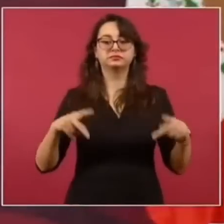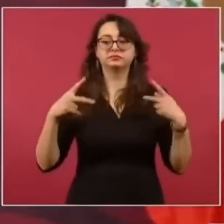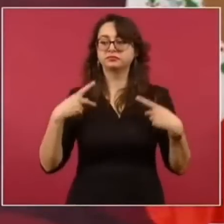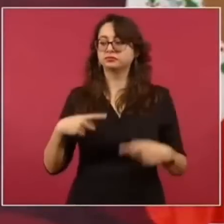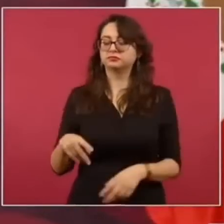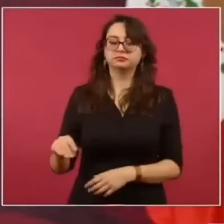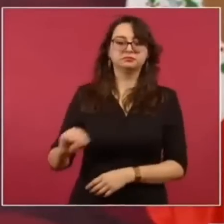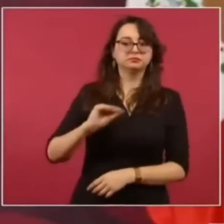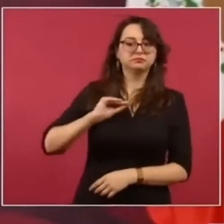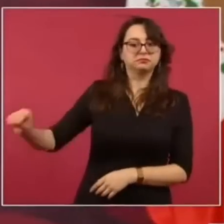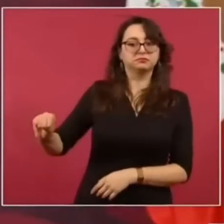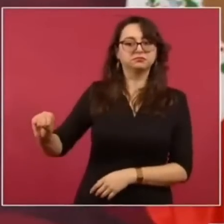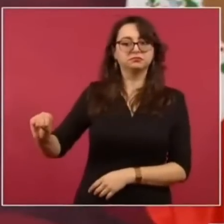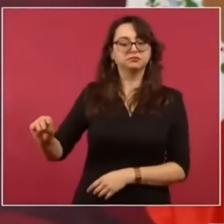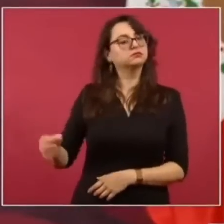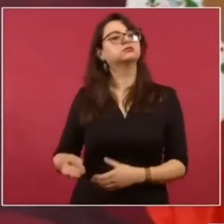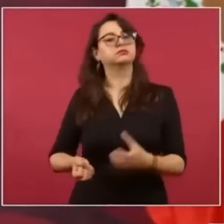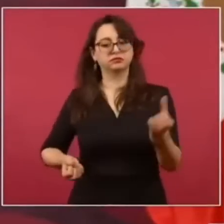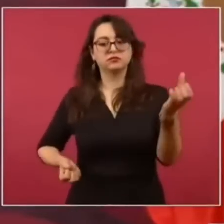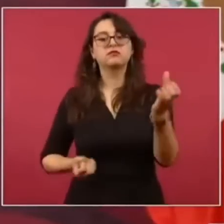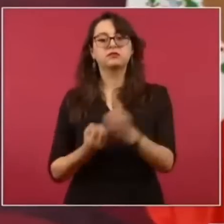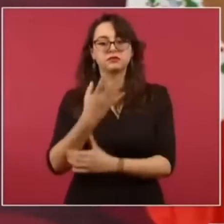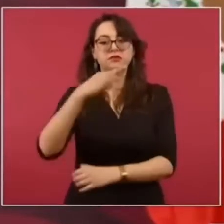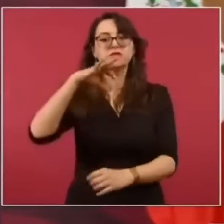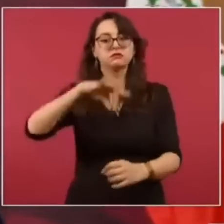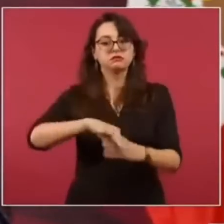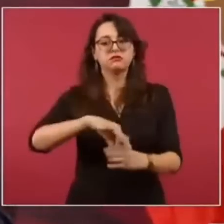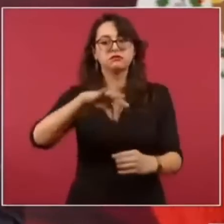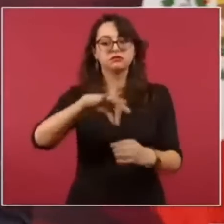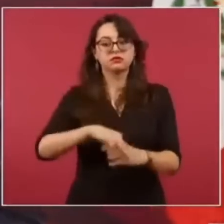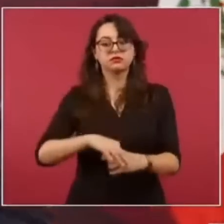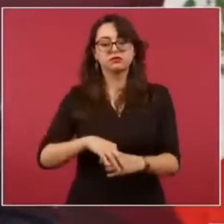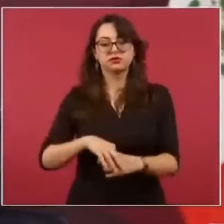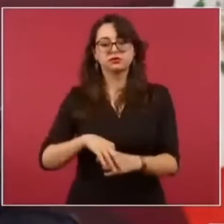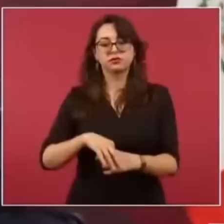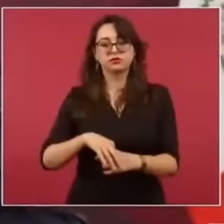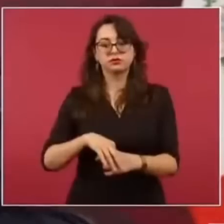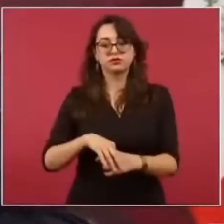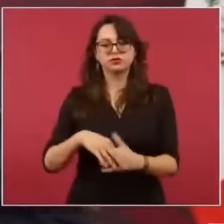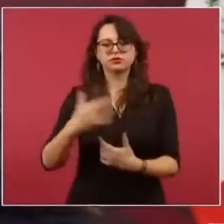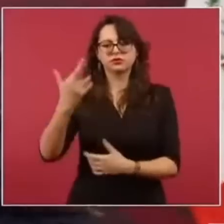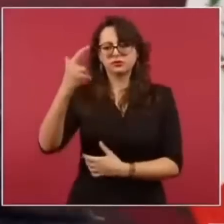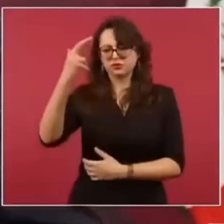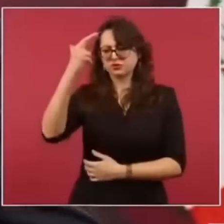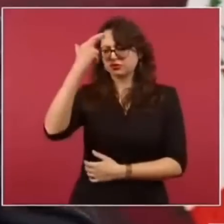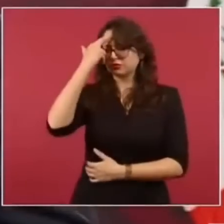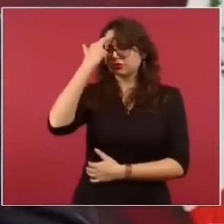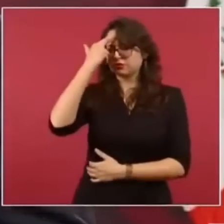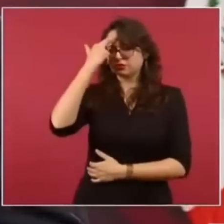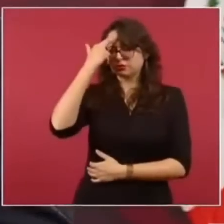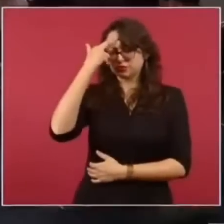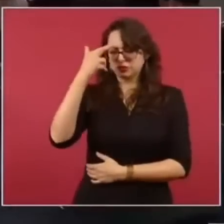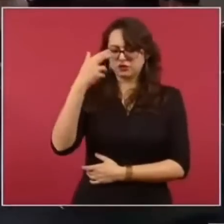Creo que hubieron el mismo día 6 elecciones o 8